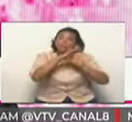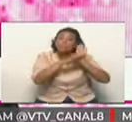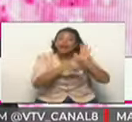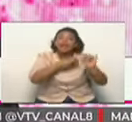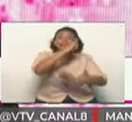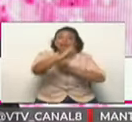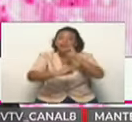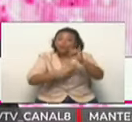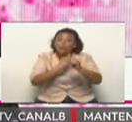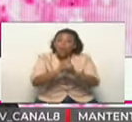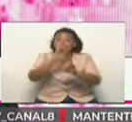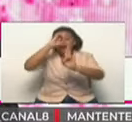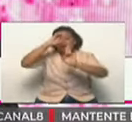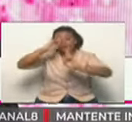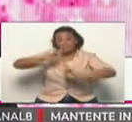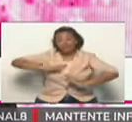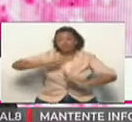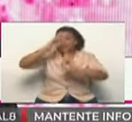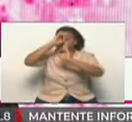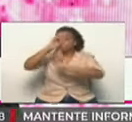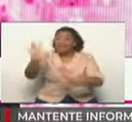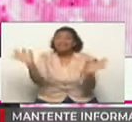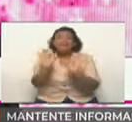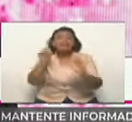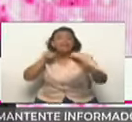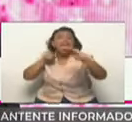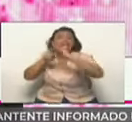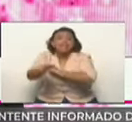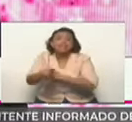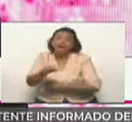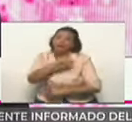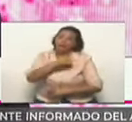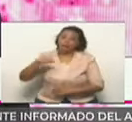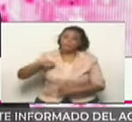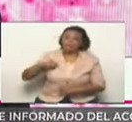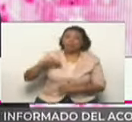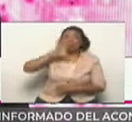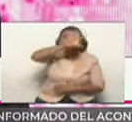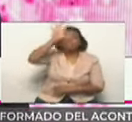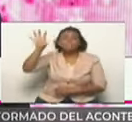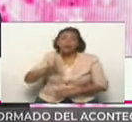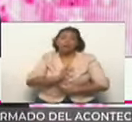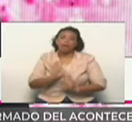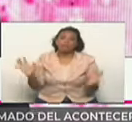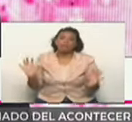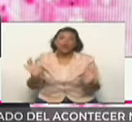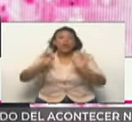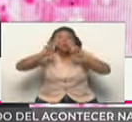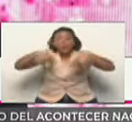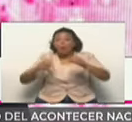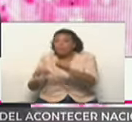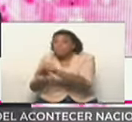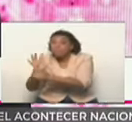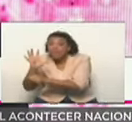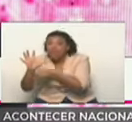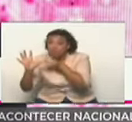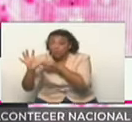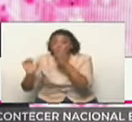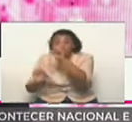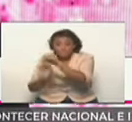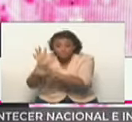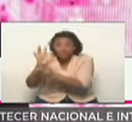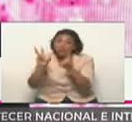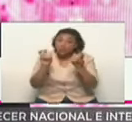internacional basado en el respeto, en la igualdad entre los estados. Y lo nuevo de los BRICS, lo nuevo,